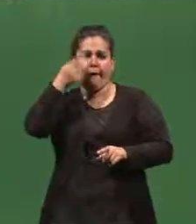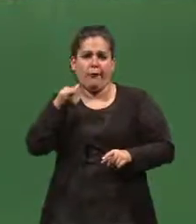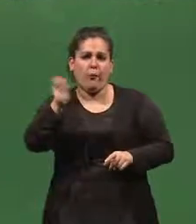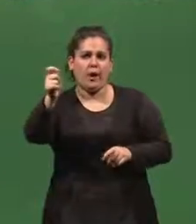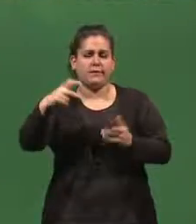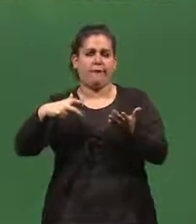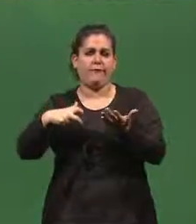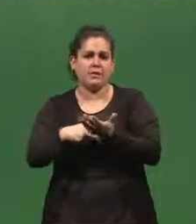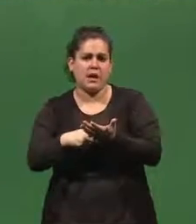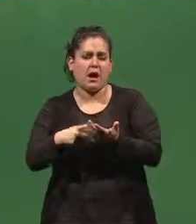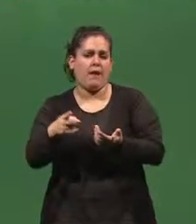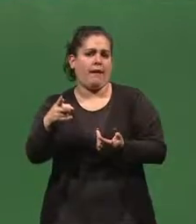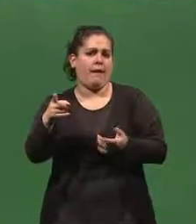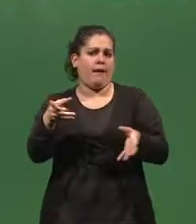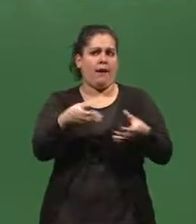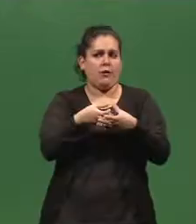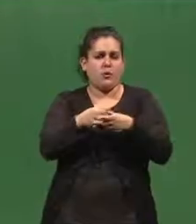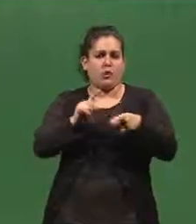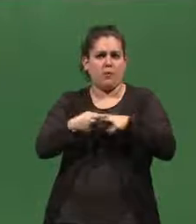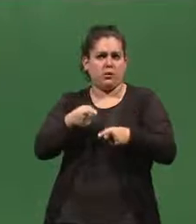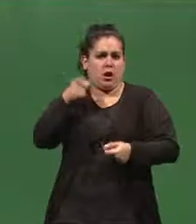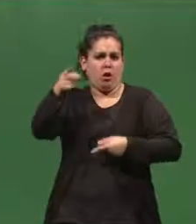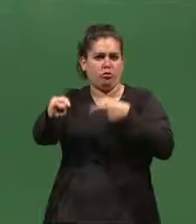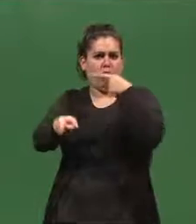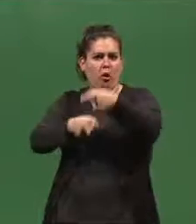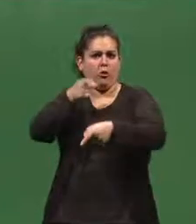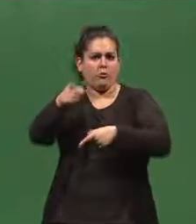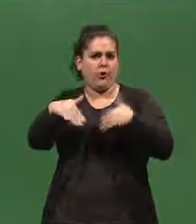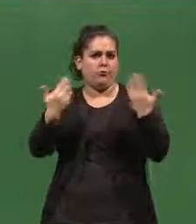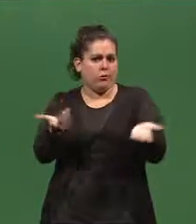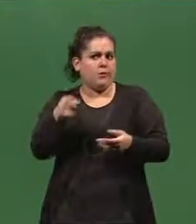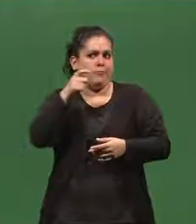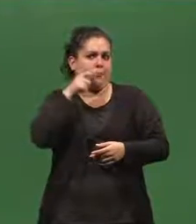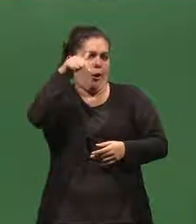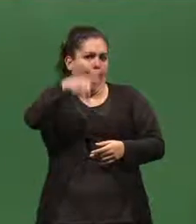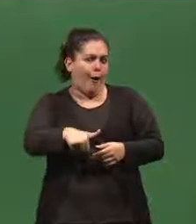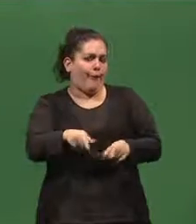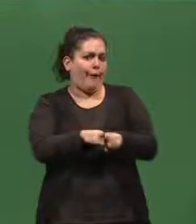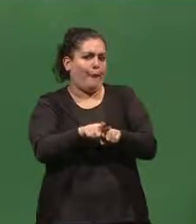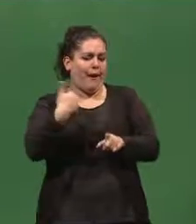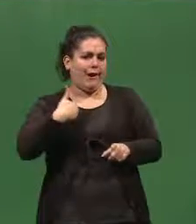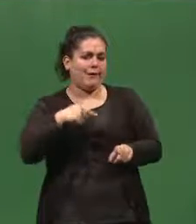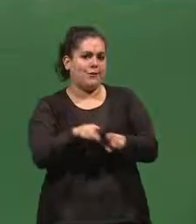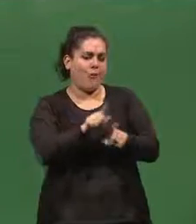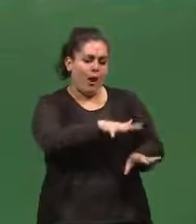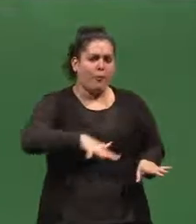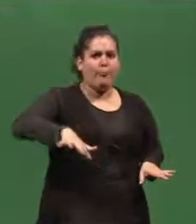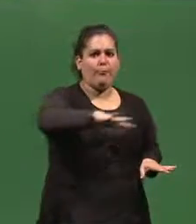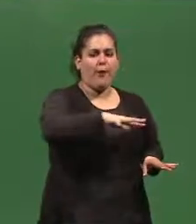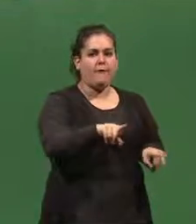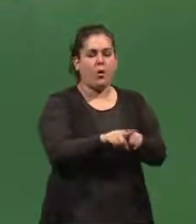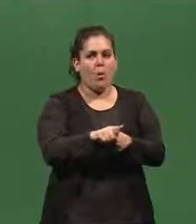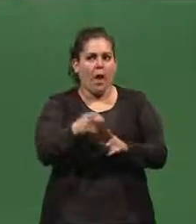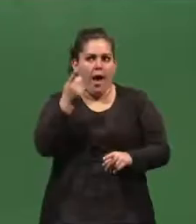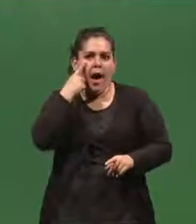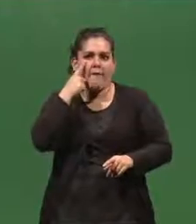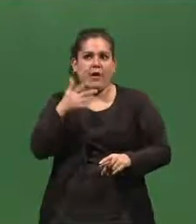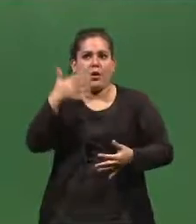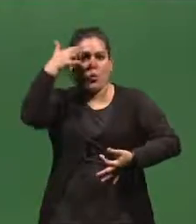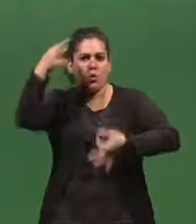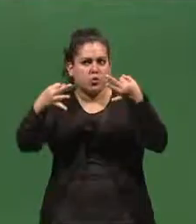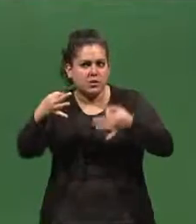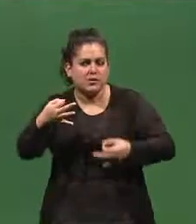cosa irrita. Como te dije hoy, irrito es nulo, no tiene validez. Y en Argentina, realmente, con esto de la justicia militante,